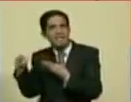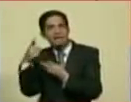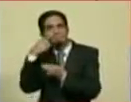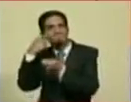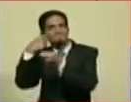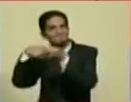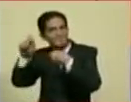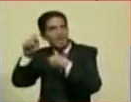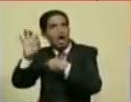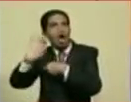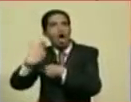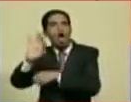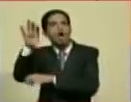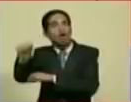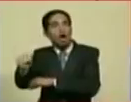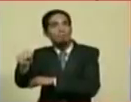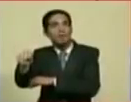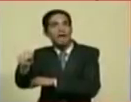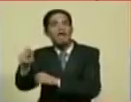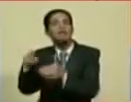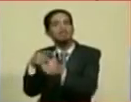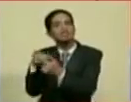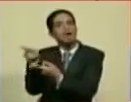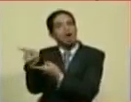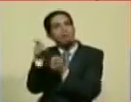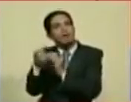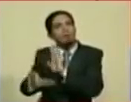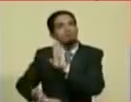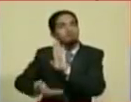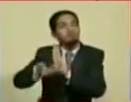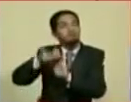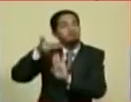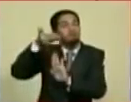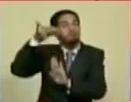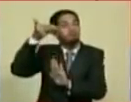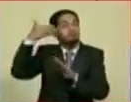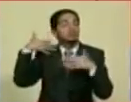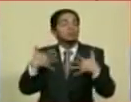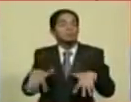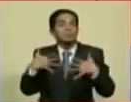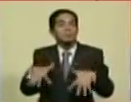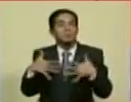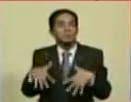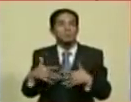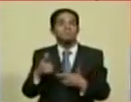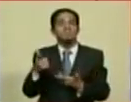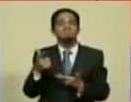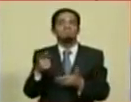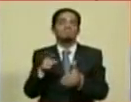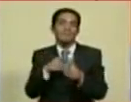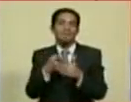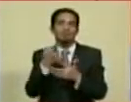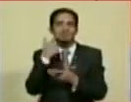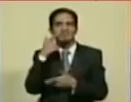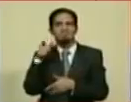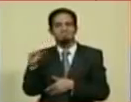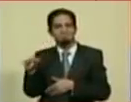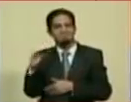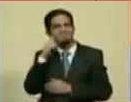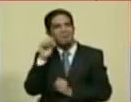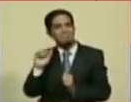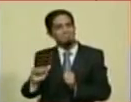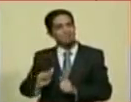o hay sectores financieros que se han valido de las sanciones para enriquecerse.